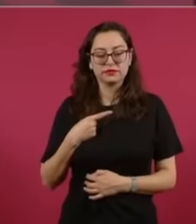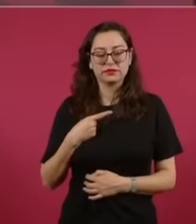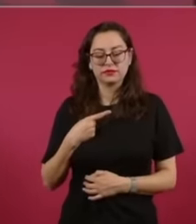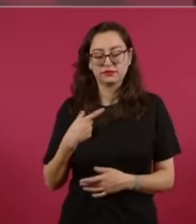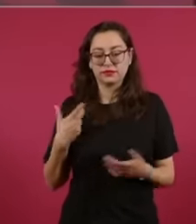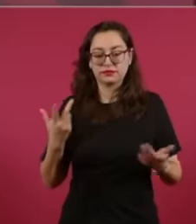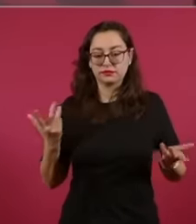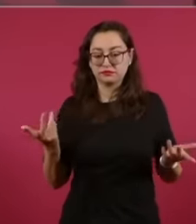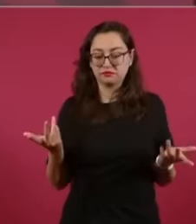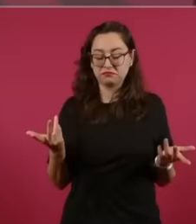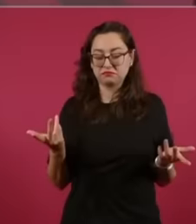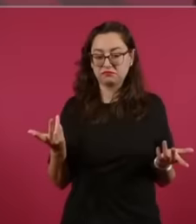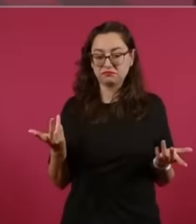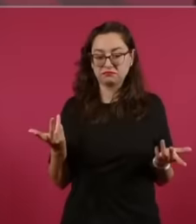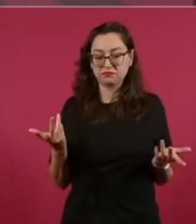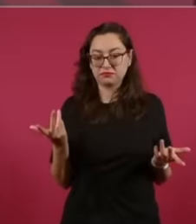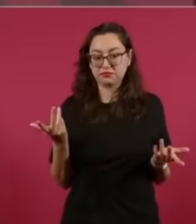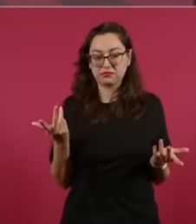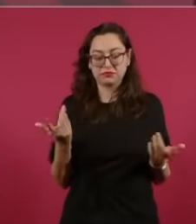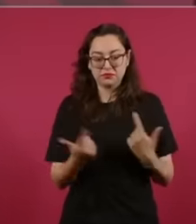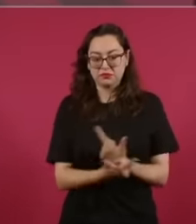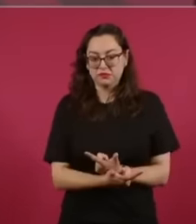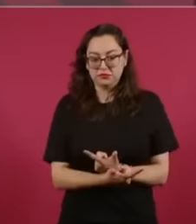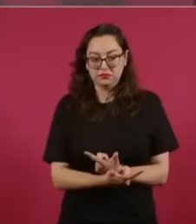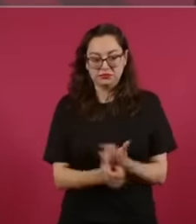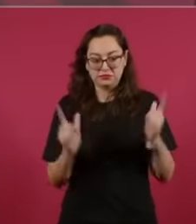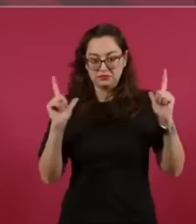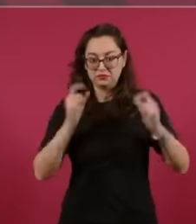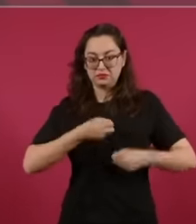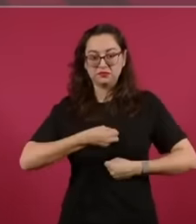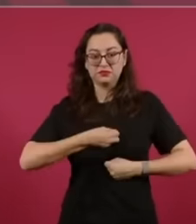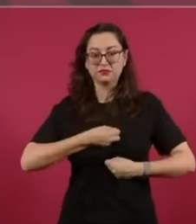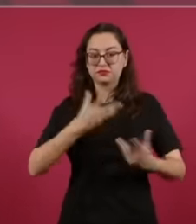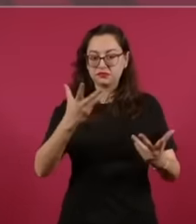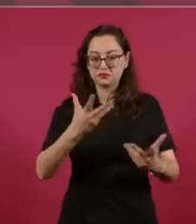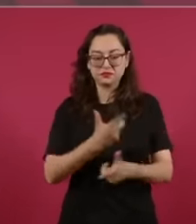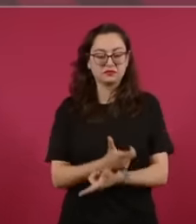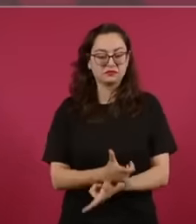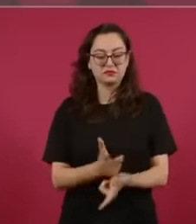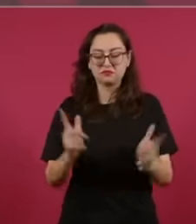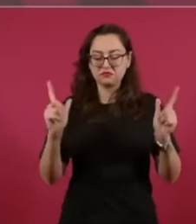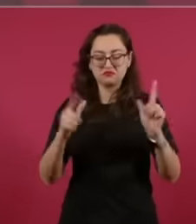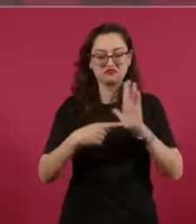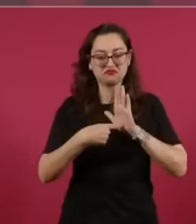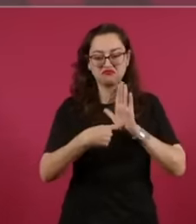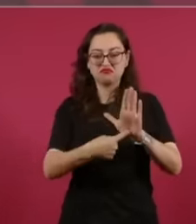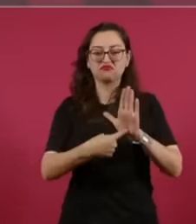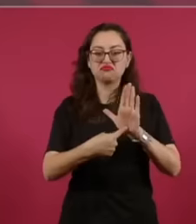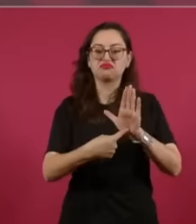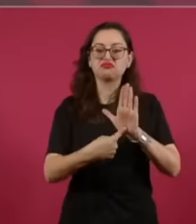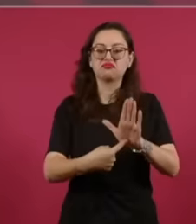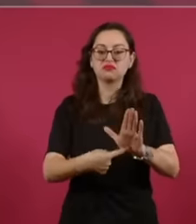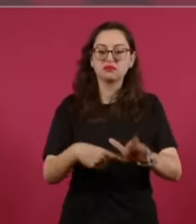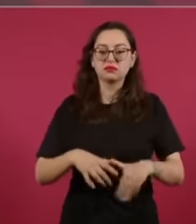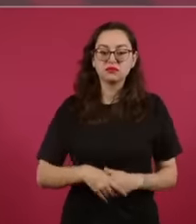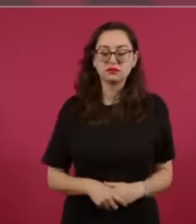Y la libertad de expresión, de manifestación,